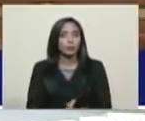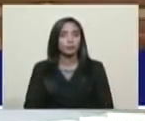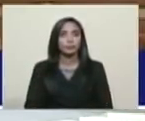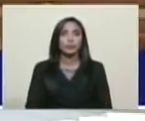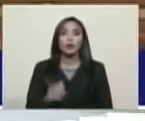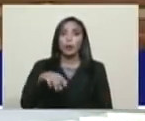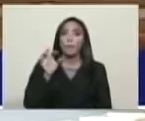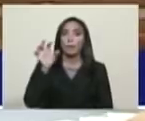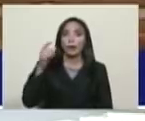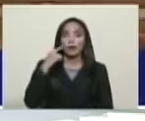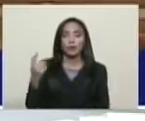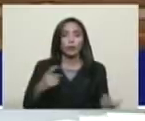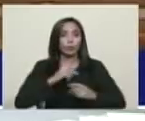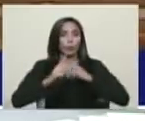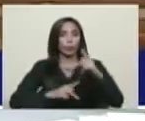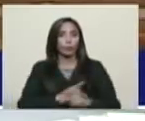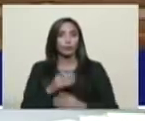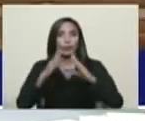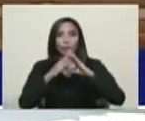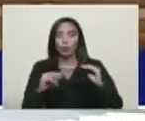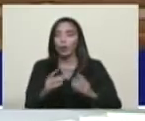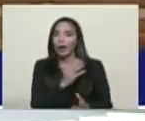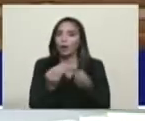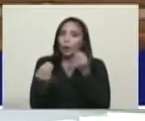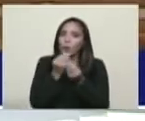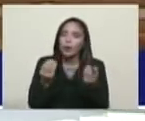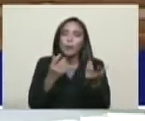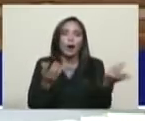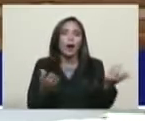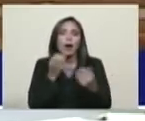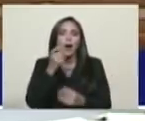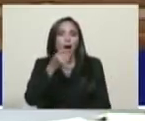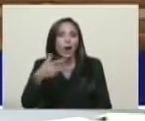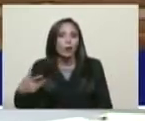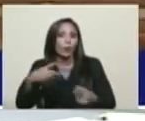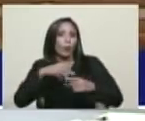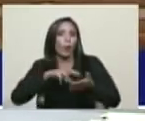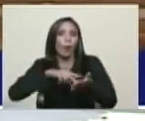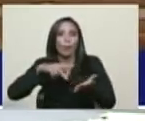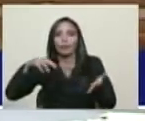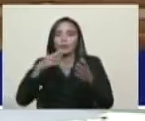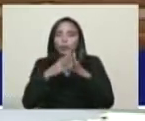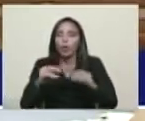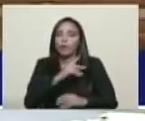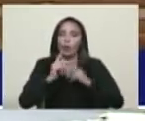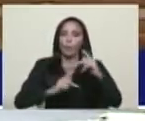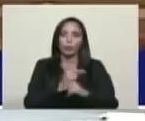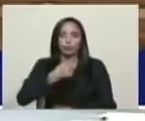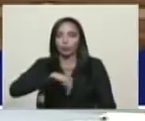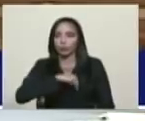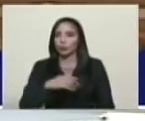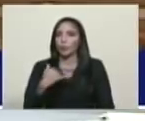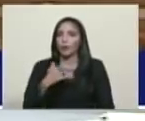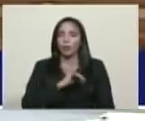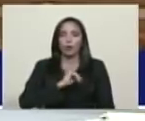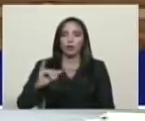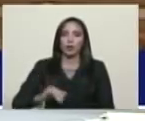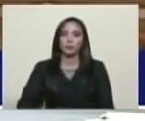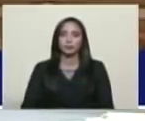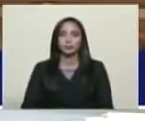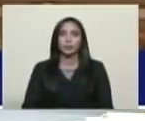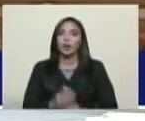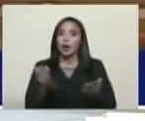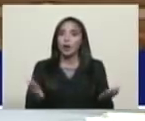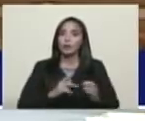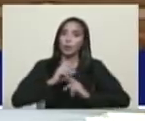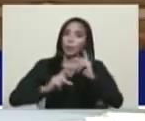que produzca todo lo que come. Todo. Todo, para que ustedes vean que por la vía de la